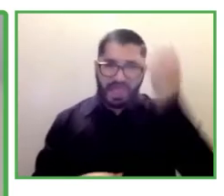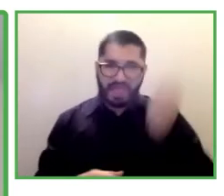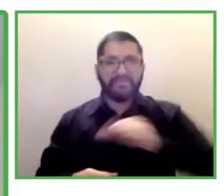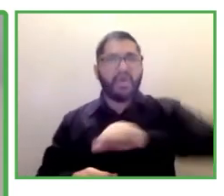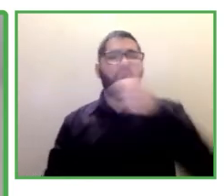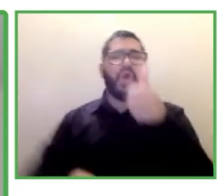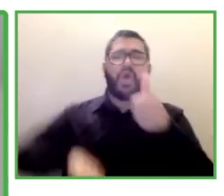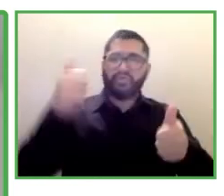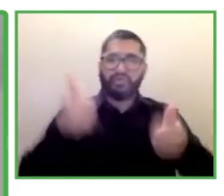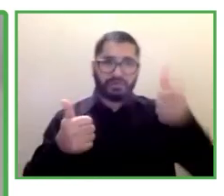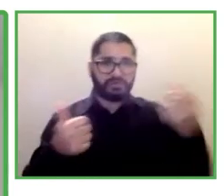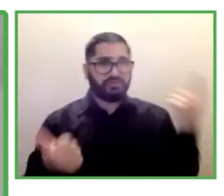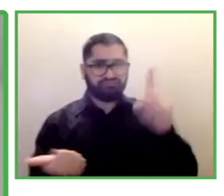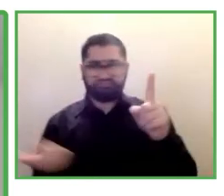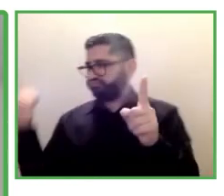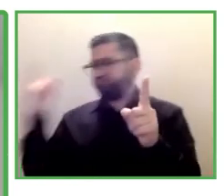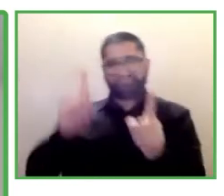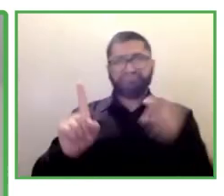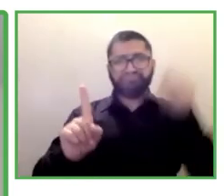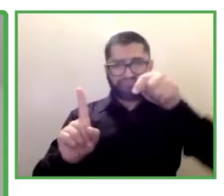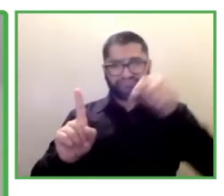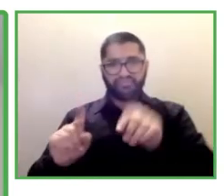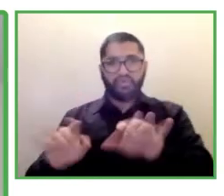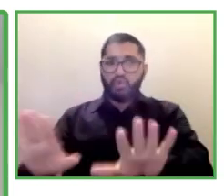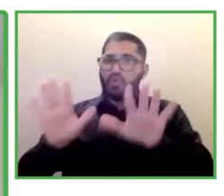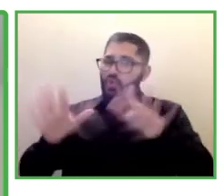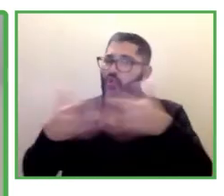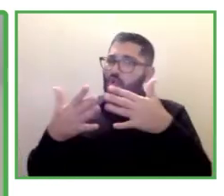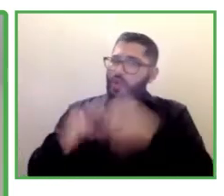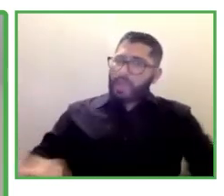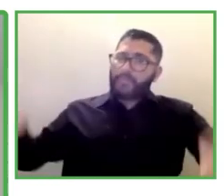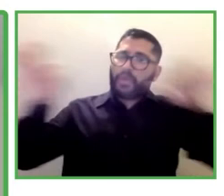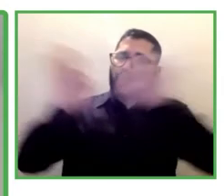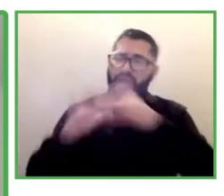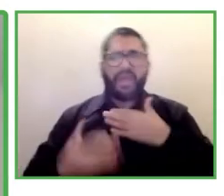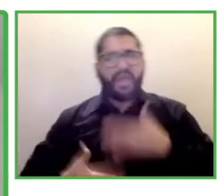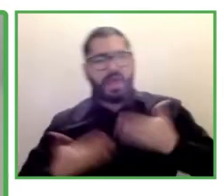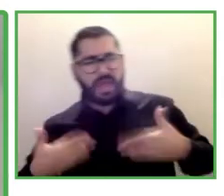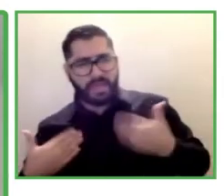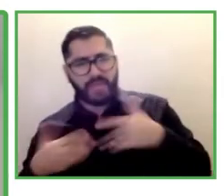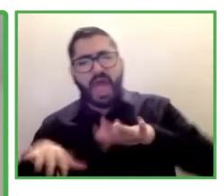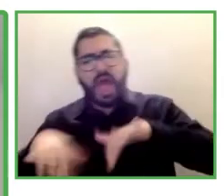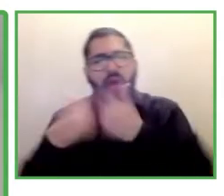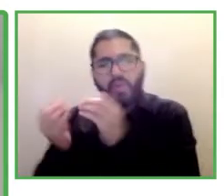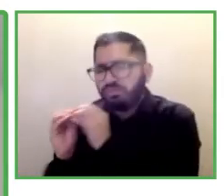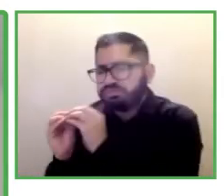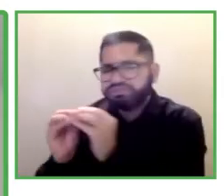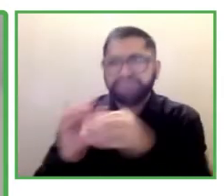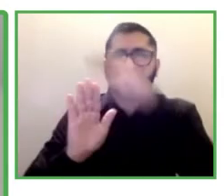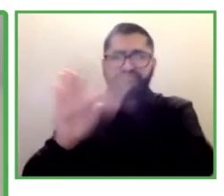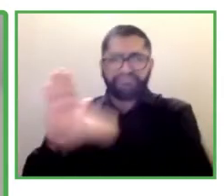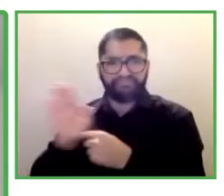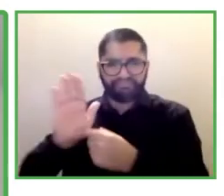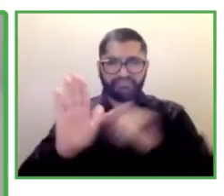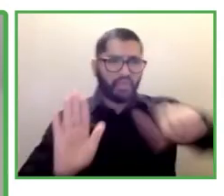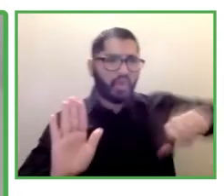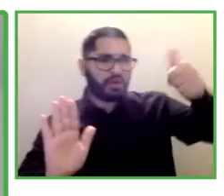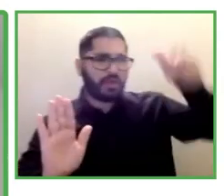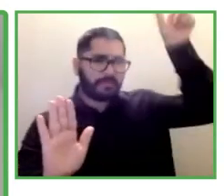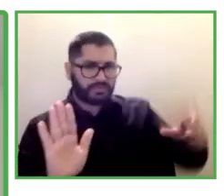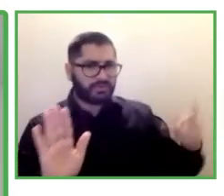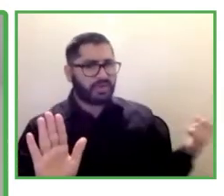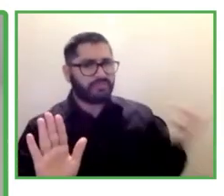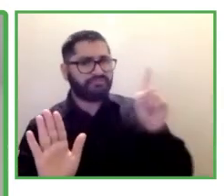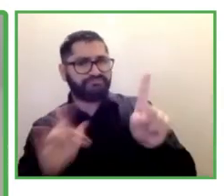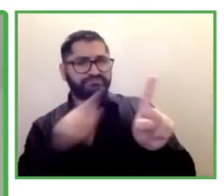hacer es presentar a nuestro próximo orador, nuestro próximo presentador, nuestra próxima presentadora, que